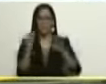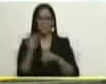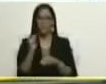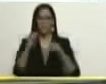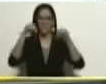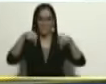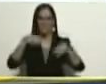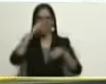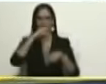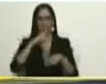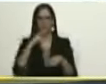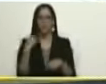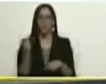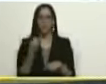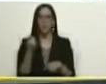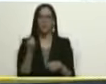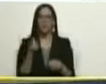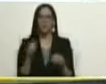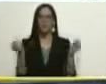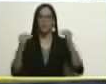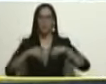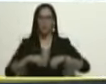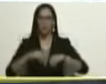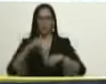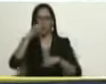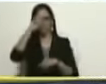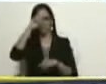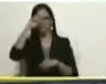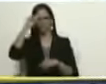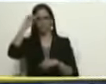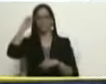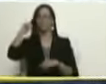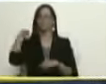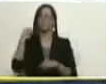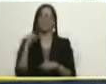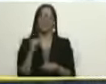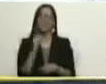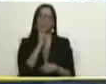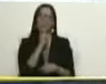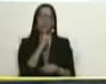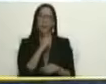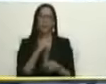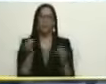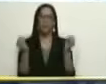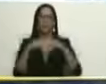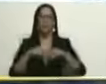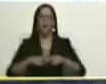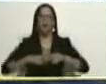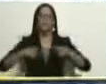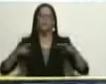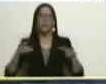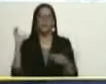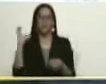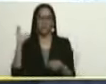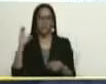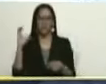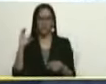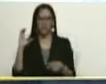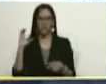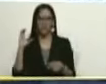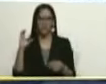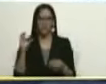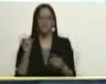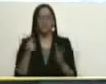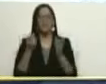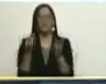año, como ha sido establecido. Lo llamamos el Acuerdo Amplio de Caracas, que suma